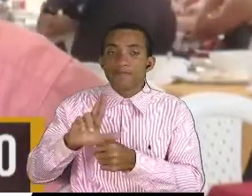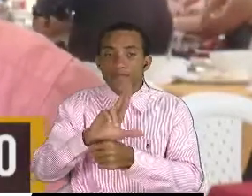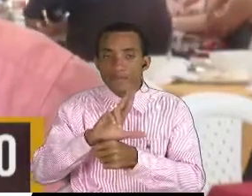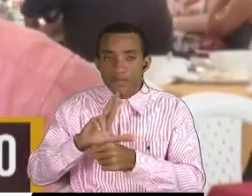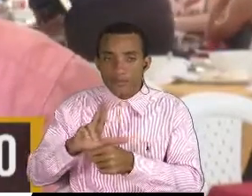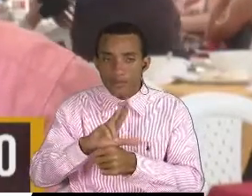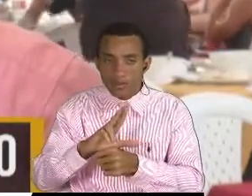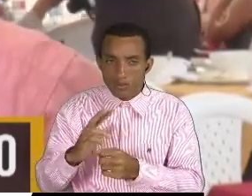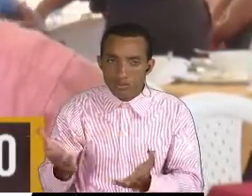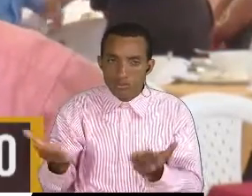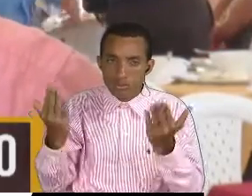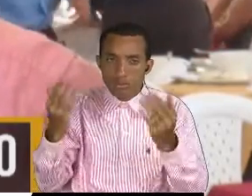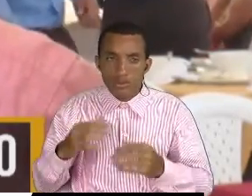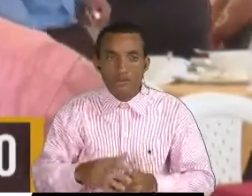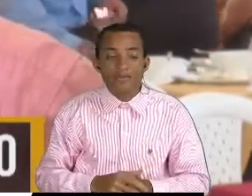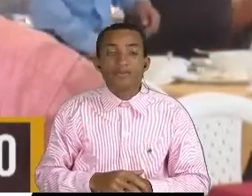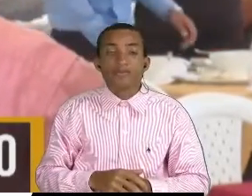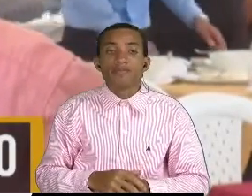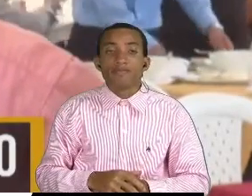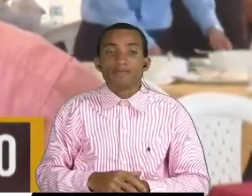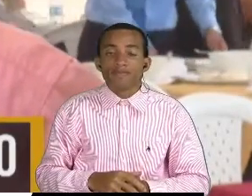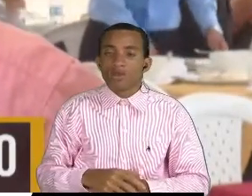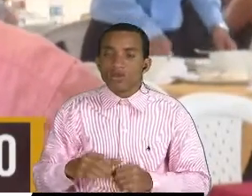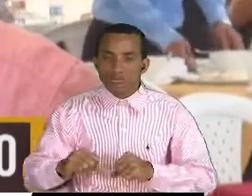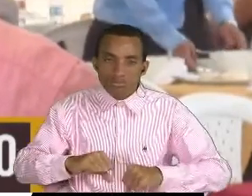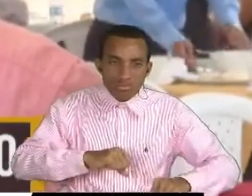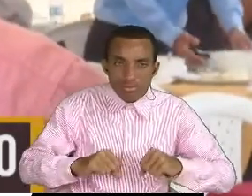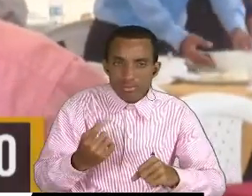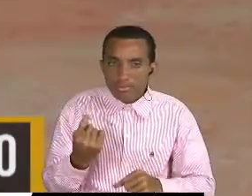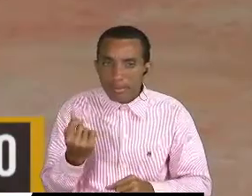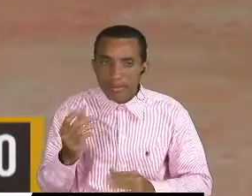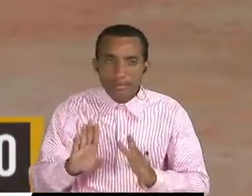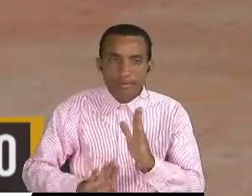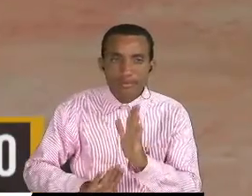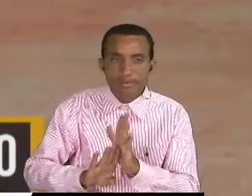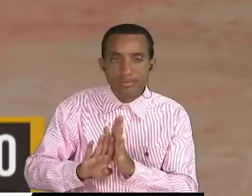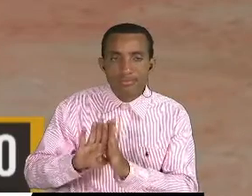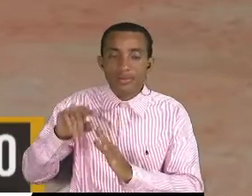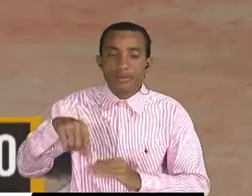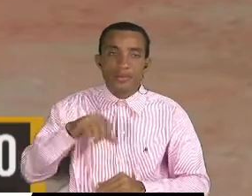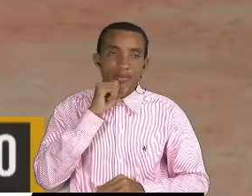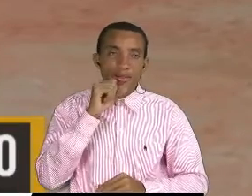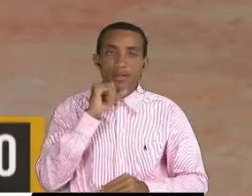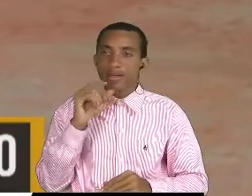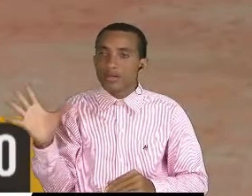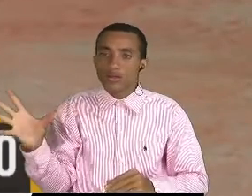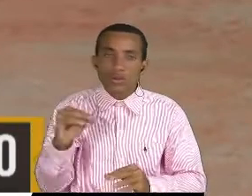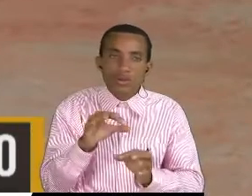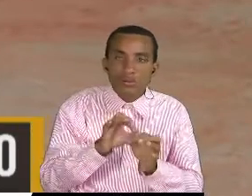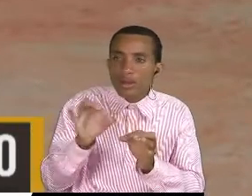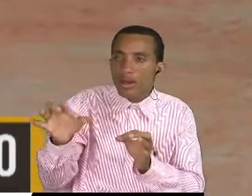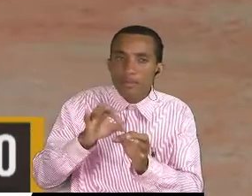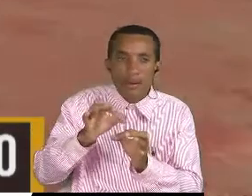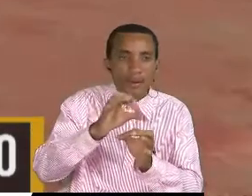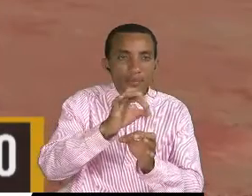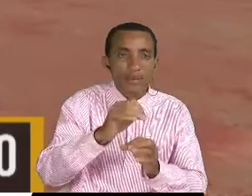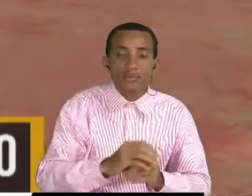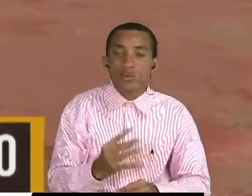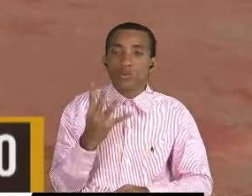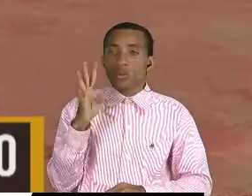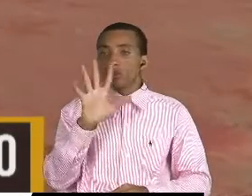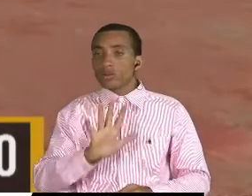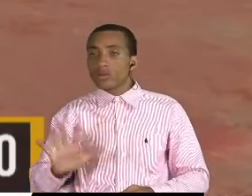unas connotaciones de dinamismo económico aquí en todo lo que es Barranca Bermeja y en toda el área de influencia. Son 4 departamentos que